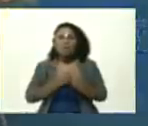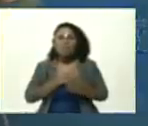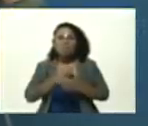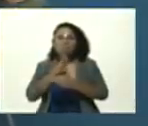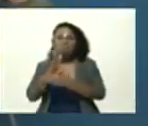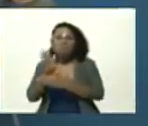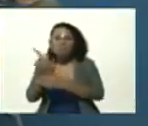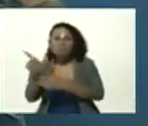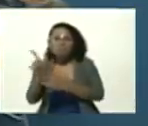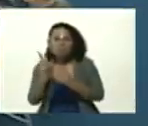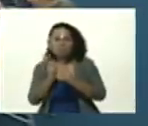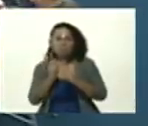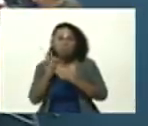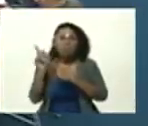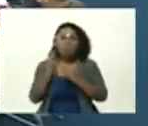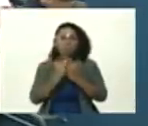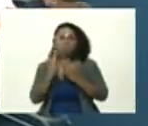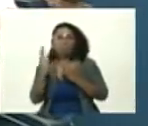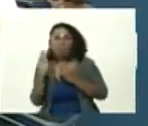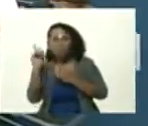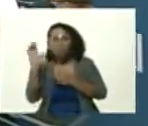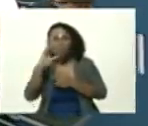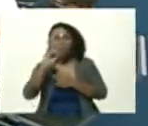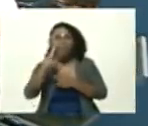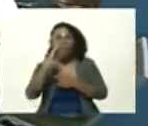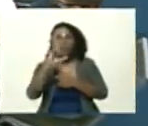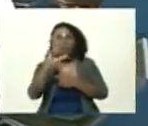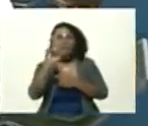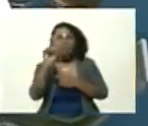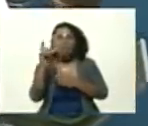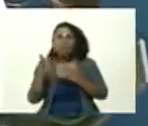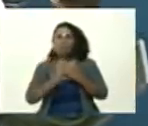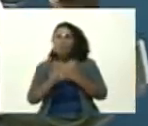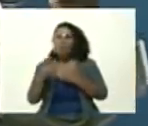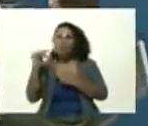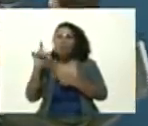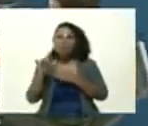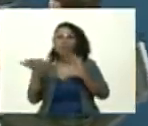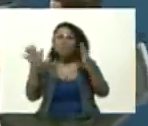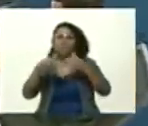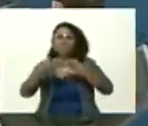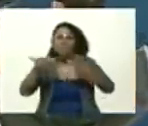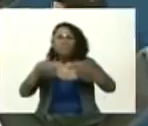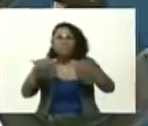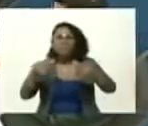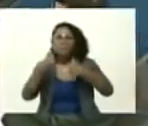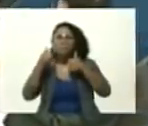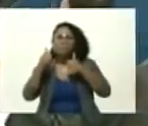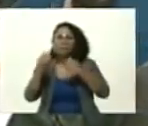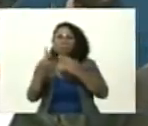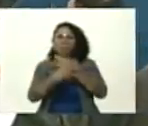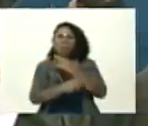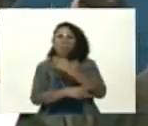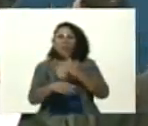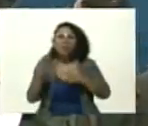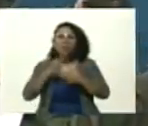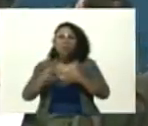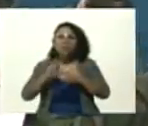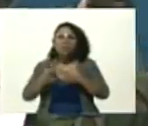llegábamos a ese hotel que queda al lado del obelisco. Me dicen que todavía existe. Tenía una piscina bien chévere, un parque para los